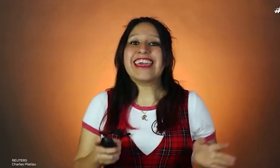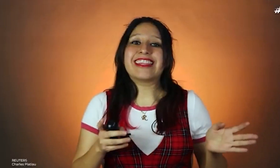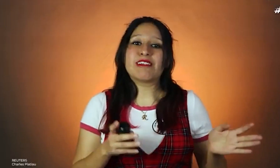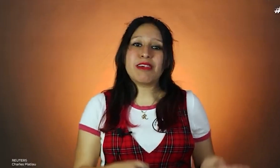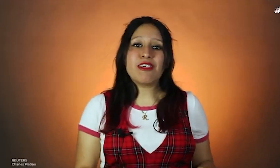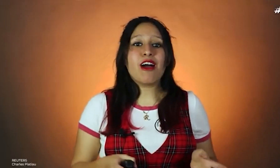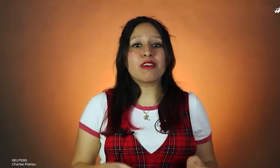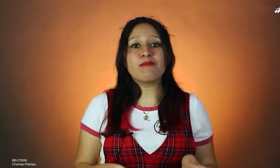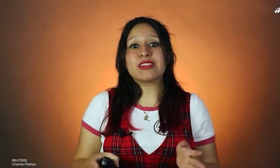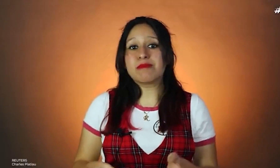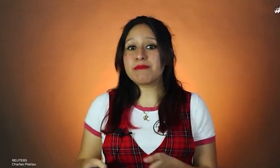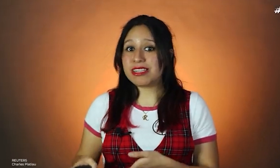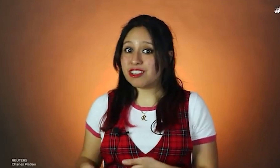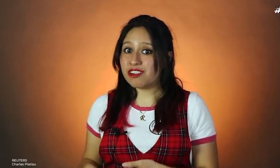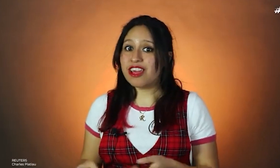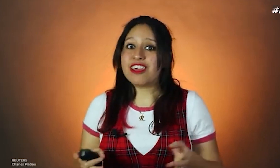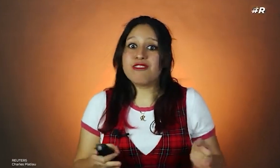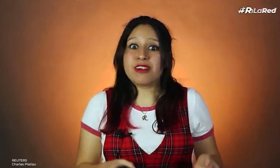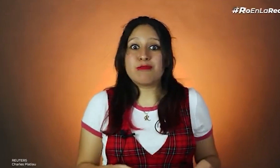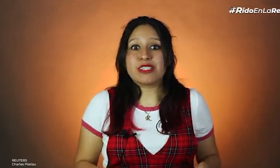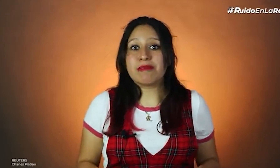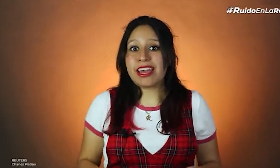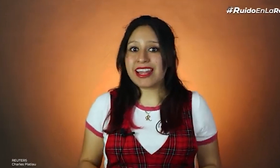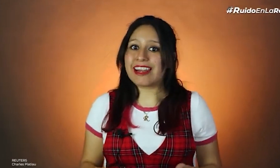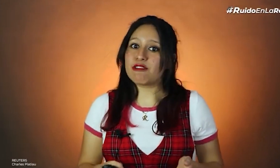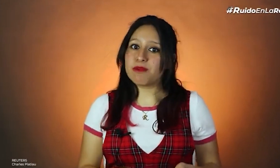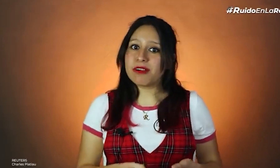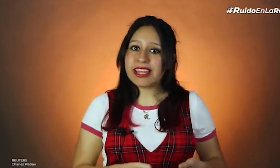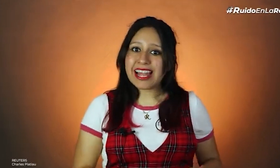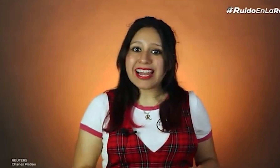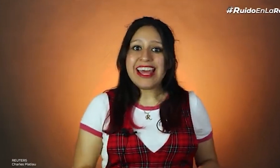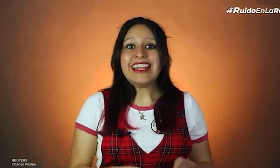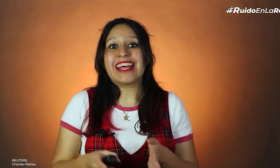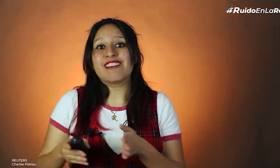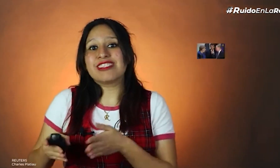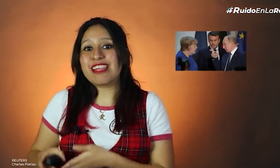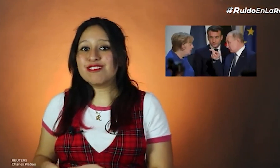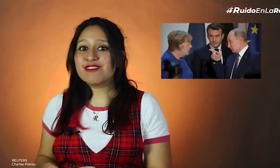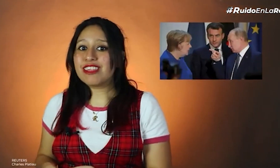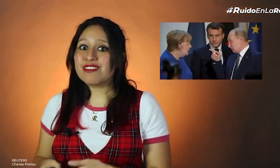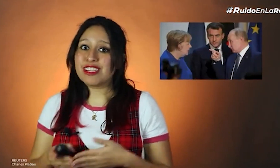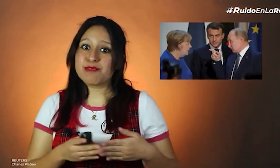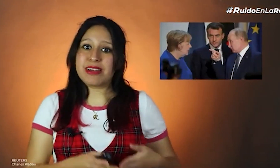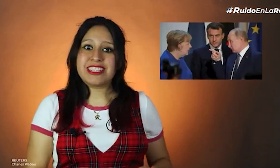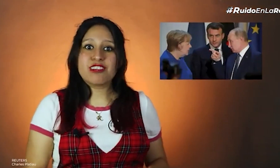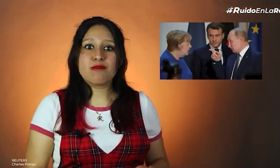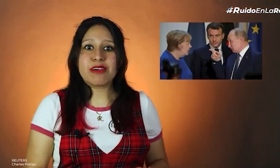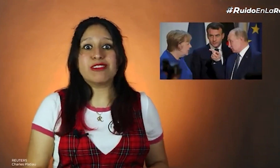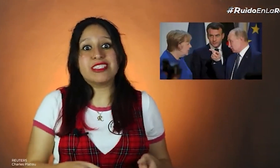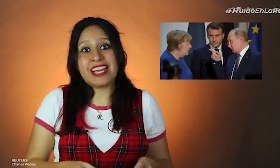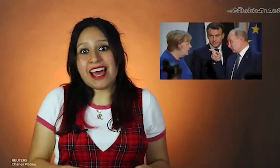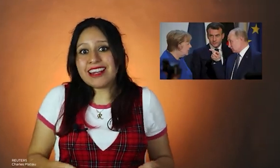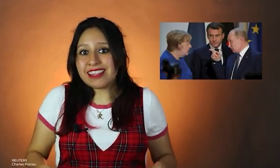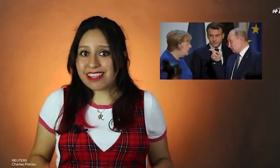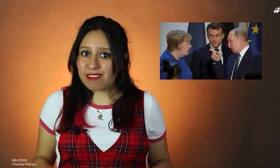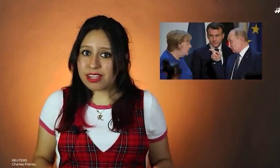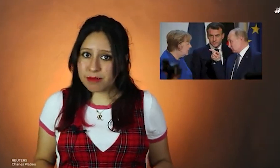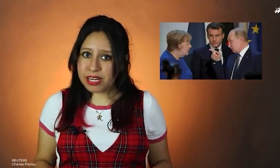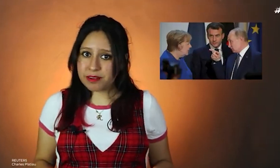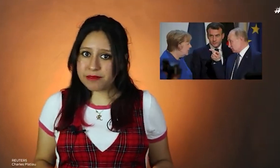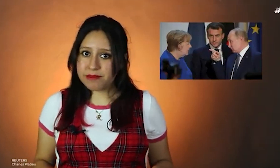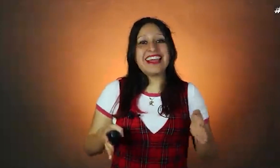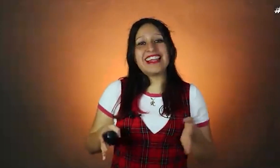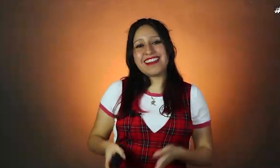Ucrania. Y ante el miedo a una posible invasión y una posible guerra en Europa Oriental, tanto Estados Unidos y los países europeos ya han